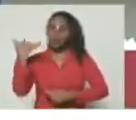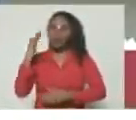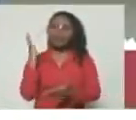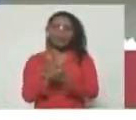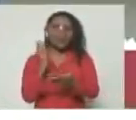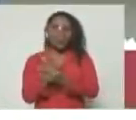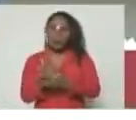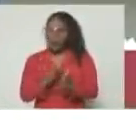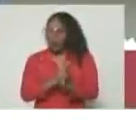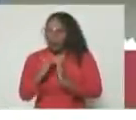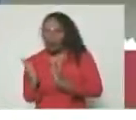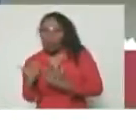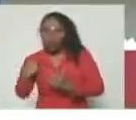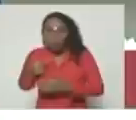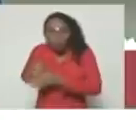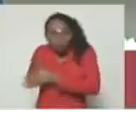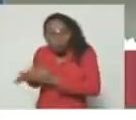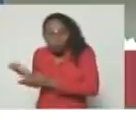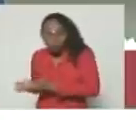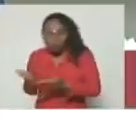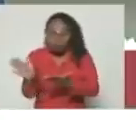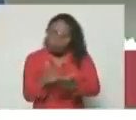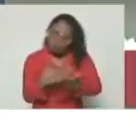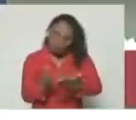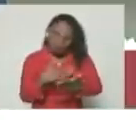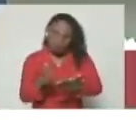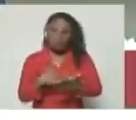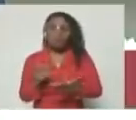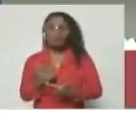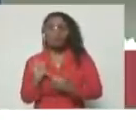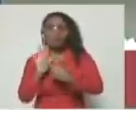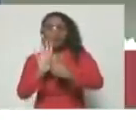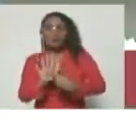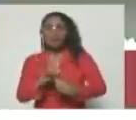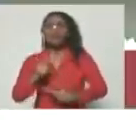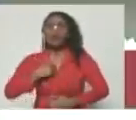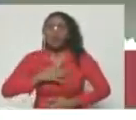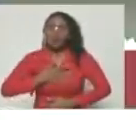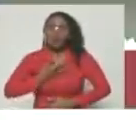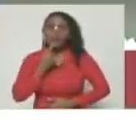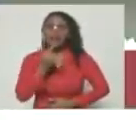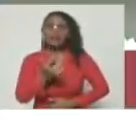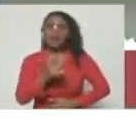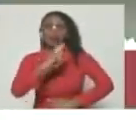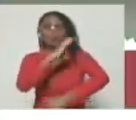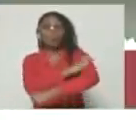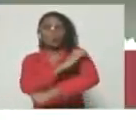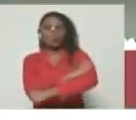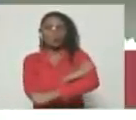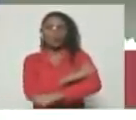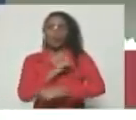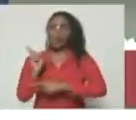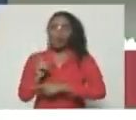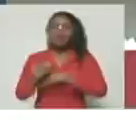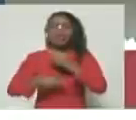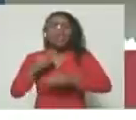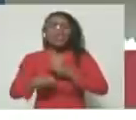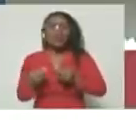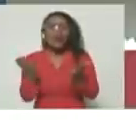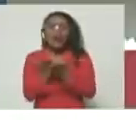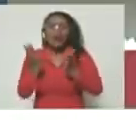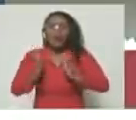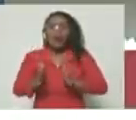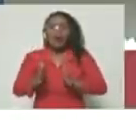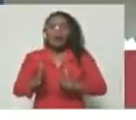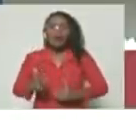lado, siempre, siempre lo estoy revisando. Sí, les puedo decir a ustedes, opositores, que esto fue la escuela del comandante